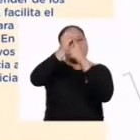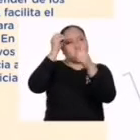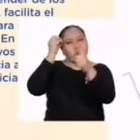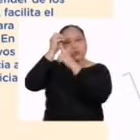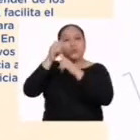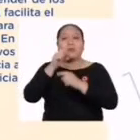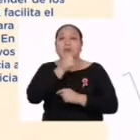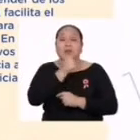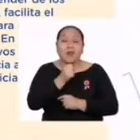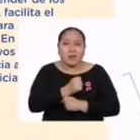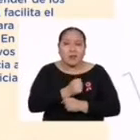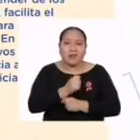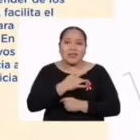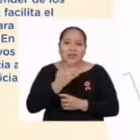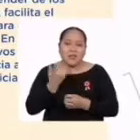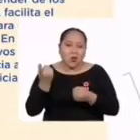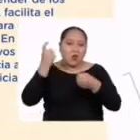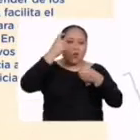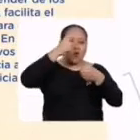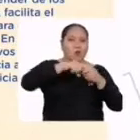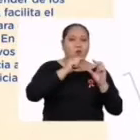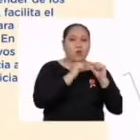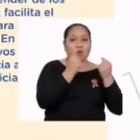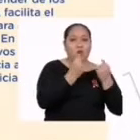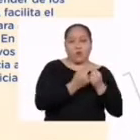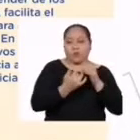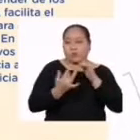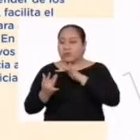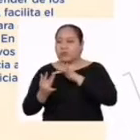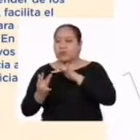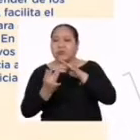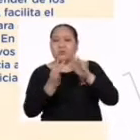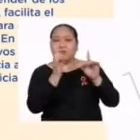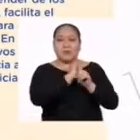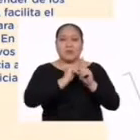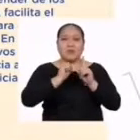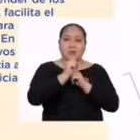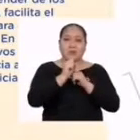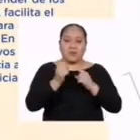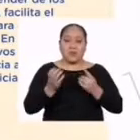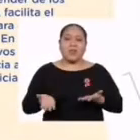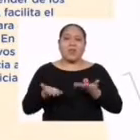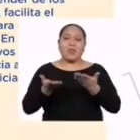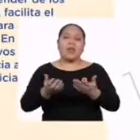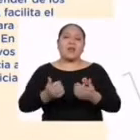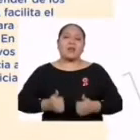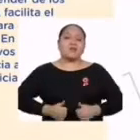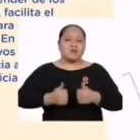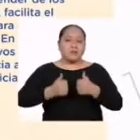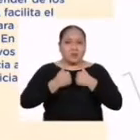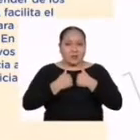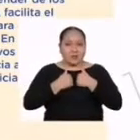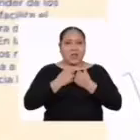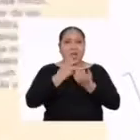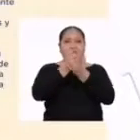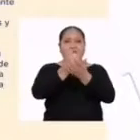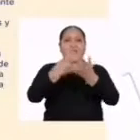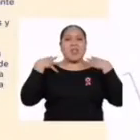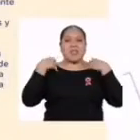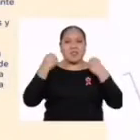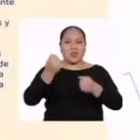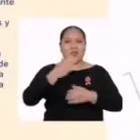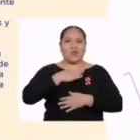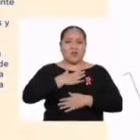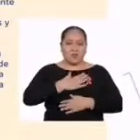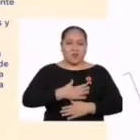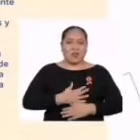la pertenencia a un grupo, genera contactos sociales, produce vivencias y beneficia la salud física.